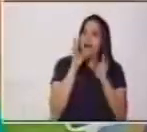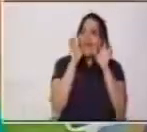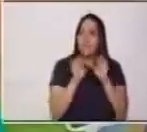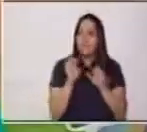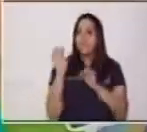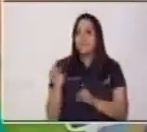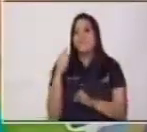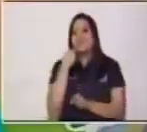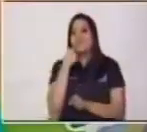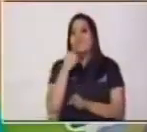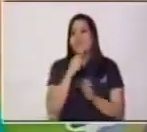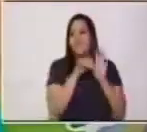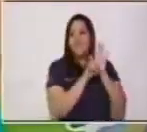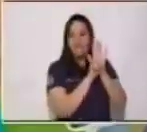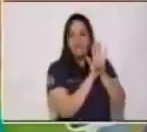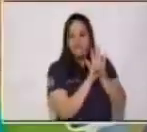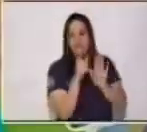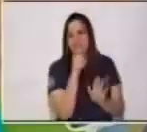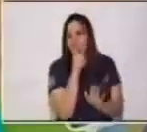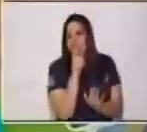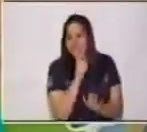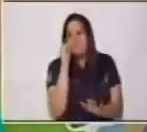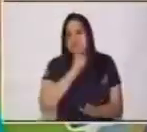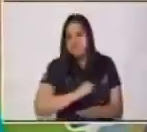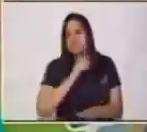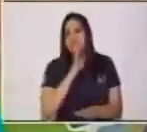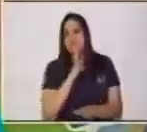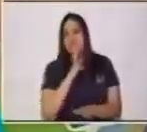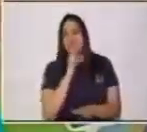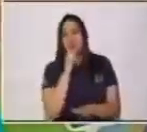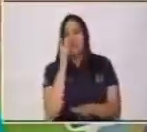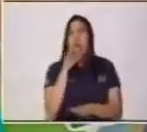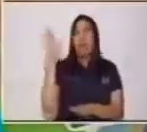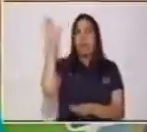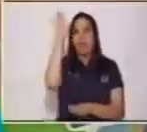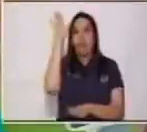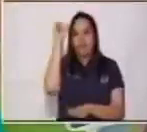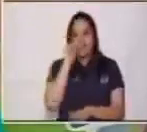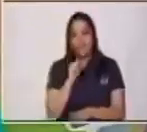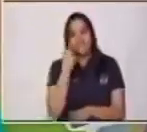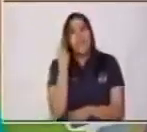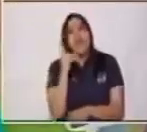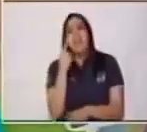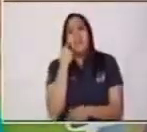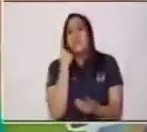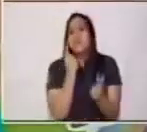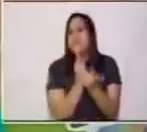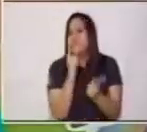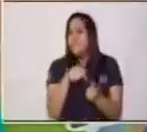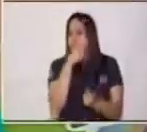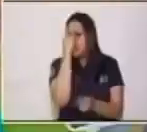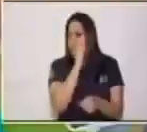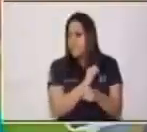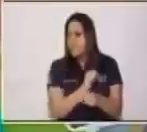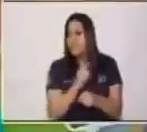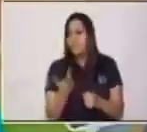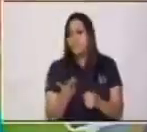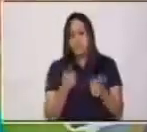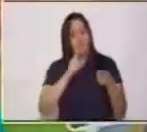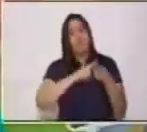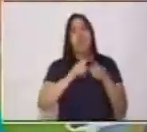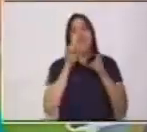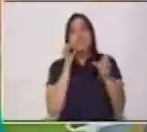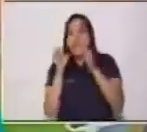hablando. Nos va a indicar por qué turno van o quién es el que tiene la palabra. ¿Y en dónde vamos a encontrar este tipo de tramas? En las entrevistas,